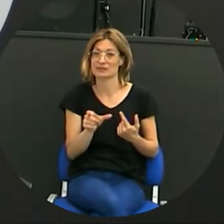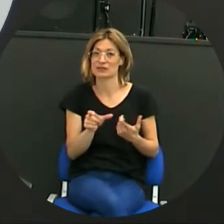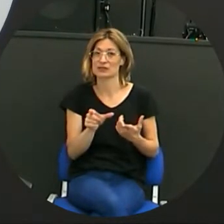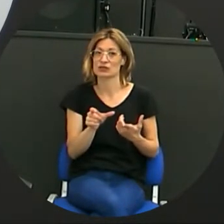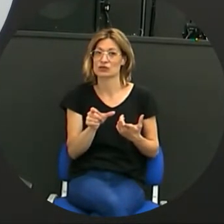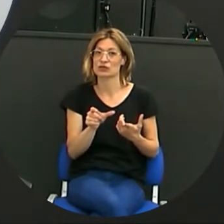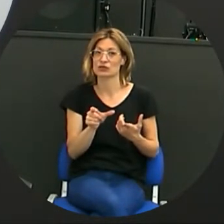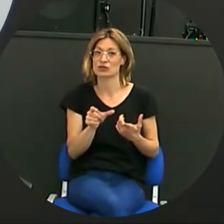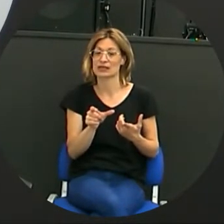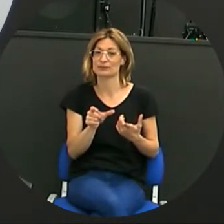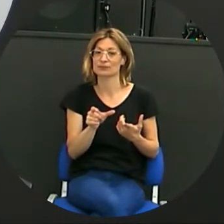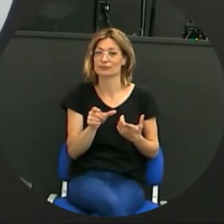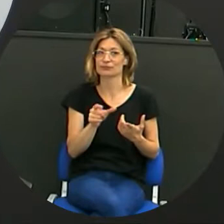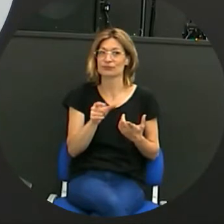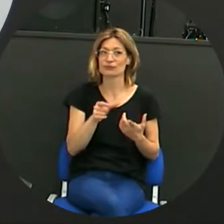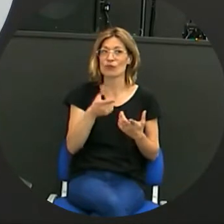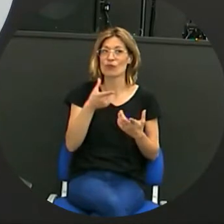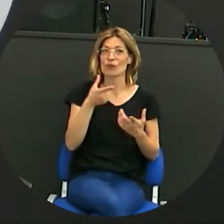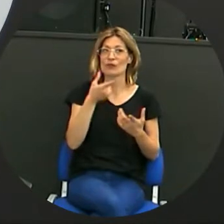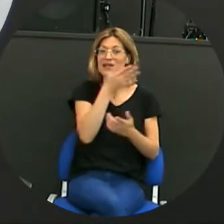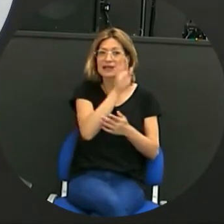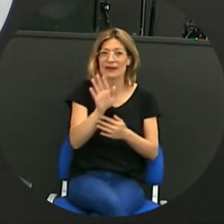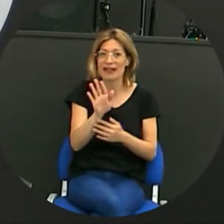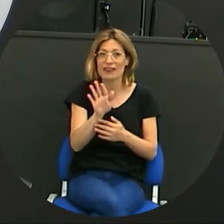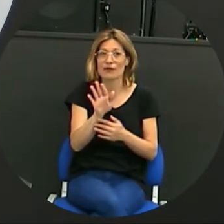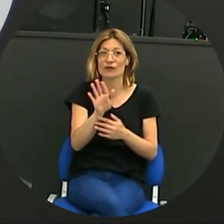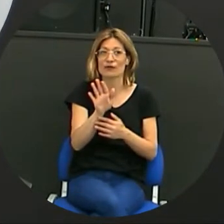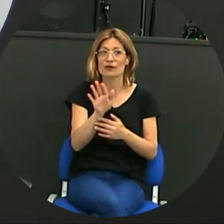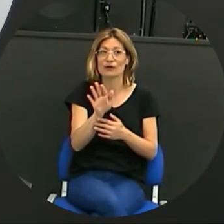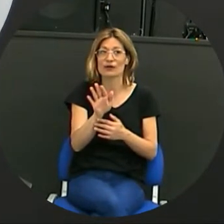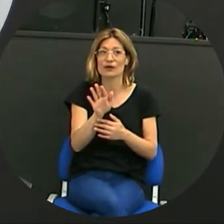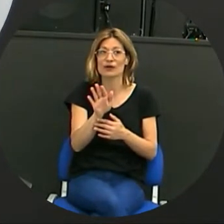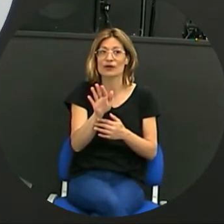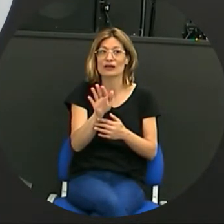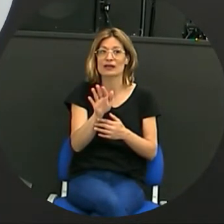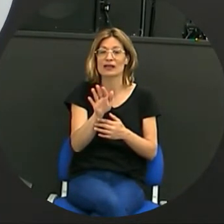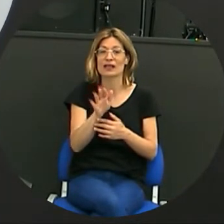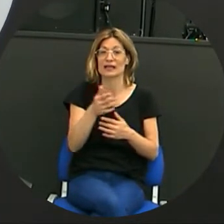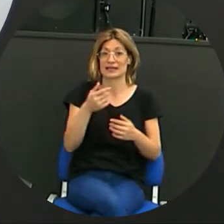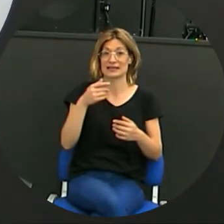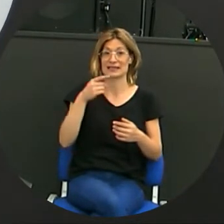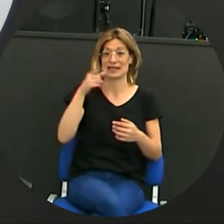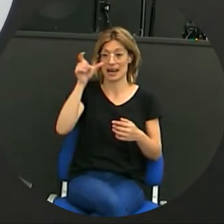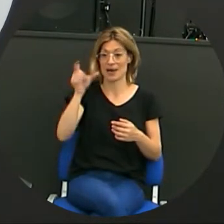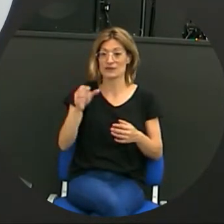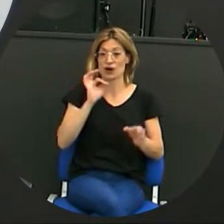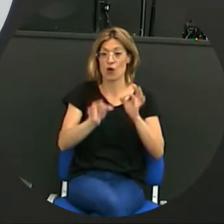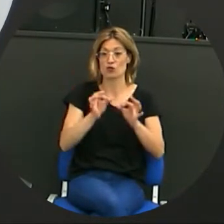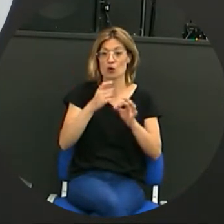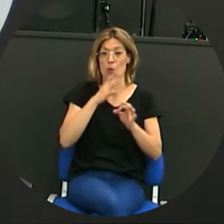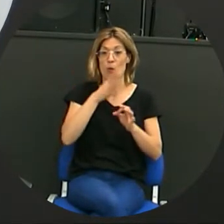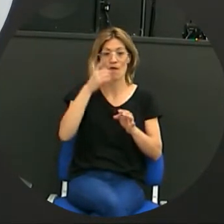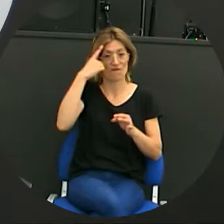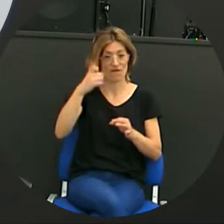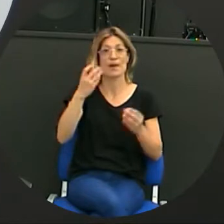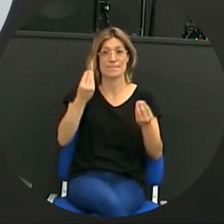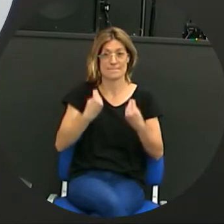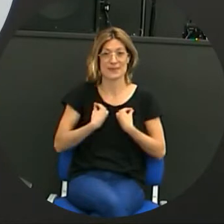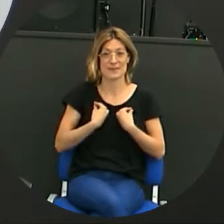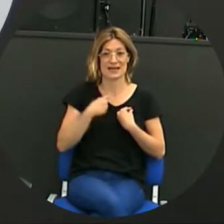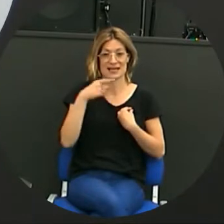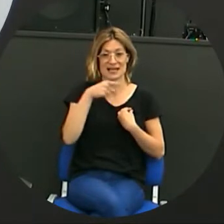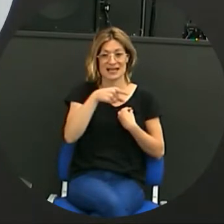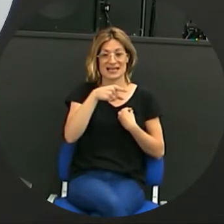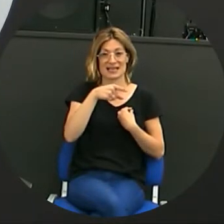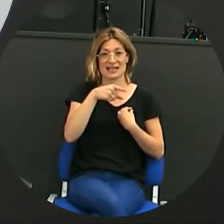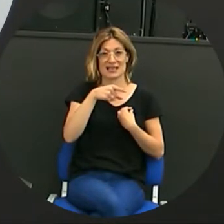la revelación de Romanos 1, 17, de que el justo viviría por la fe, él entendió la depravación del